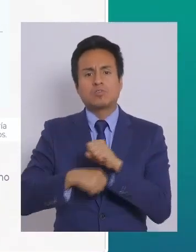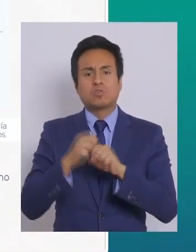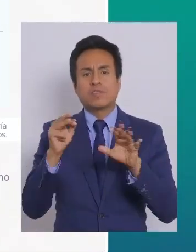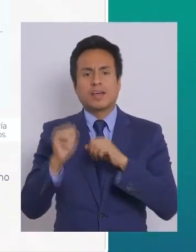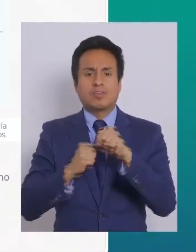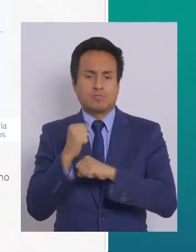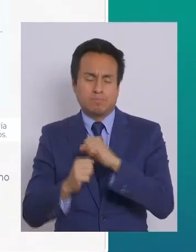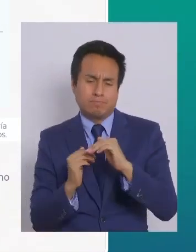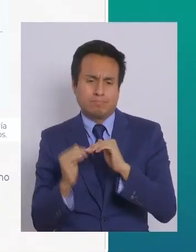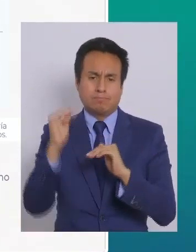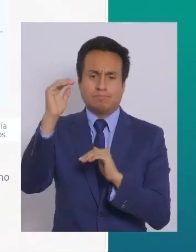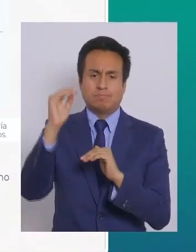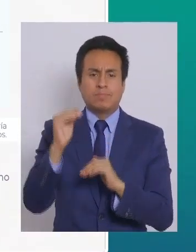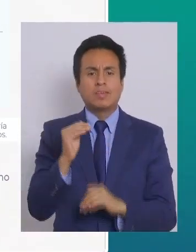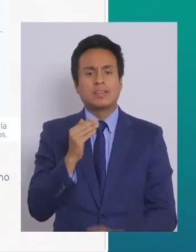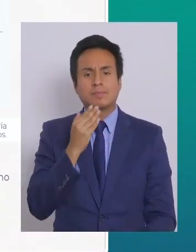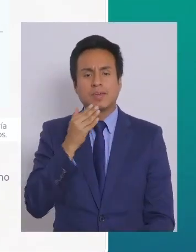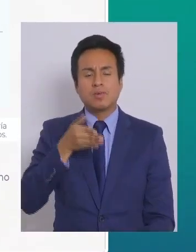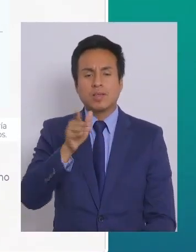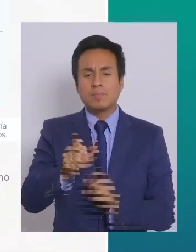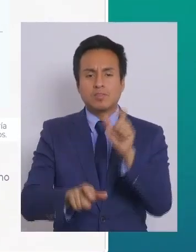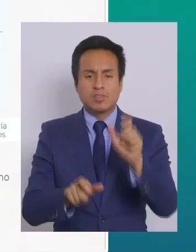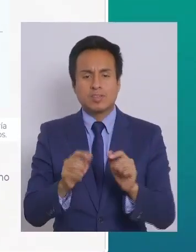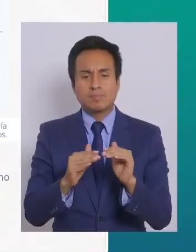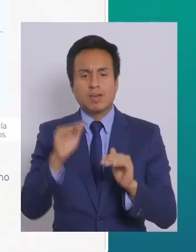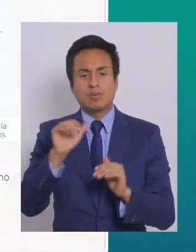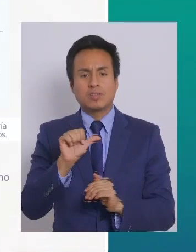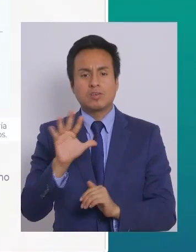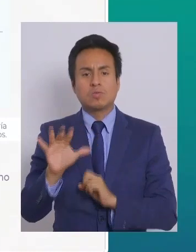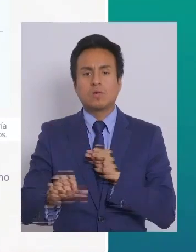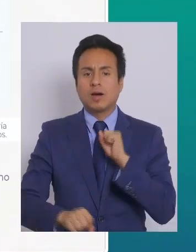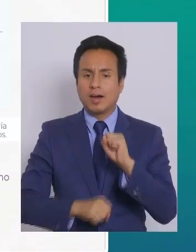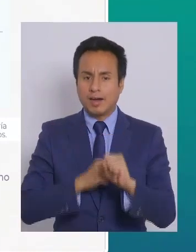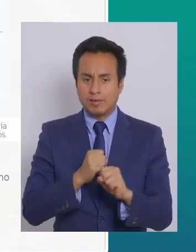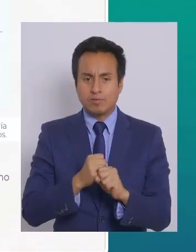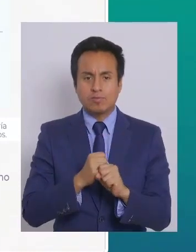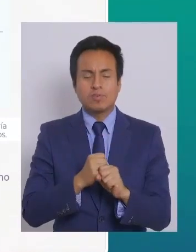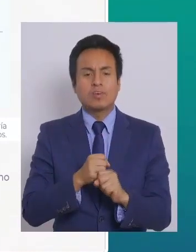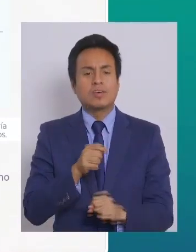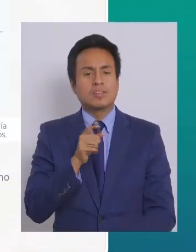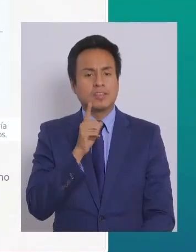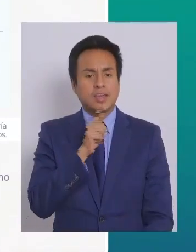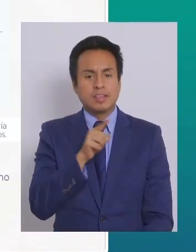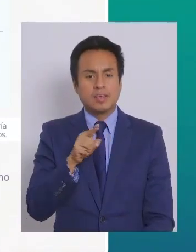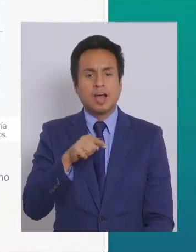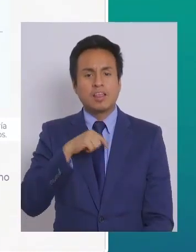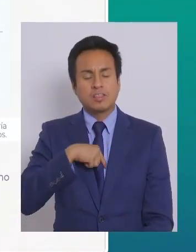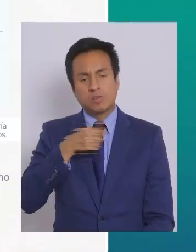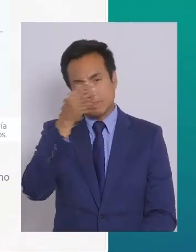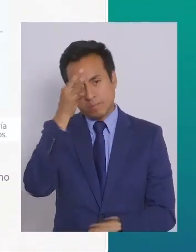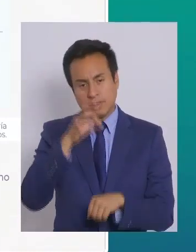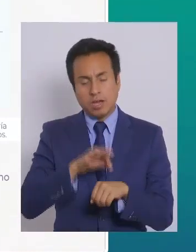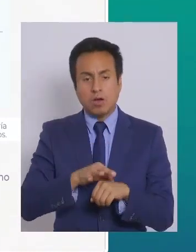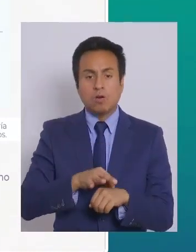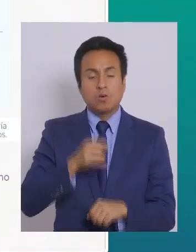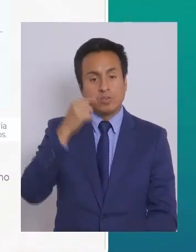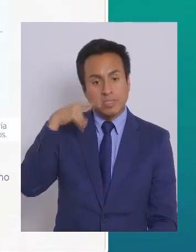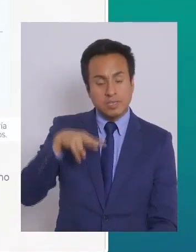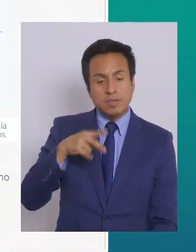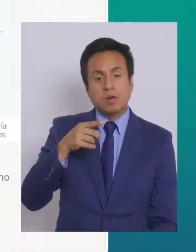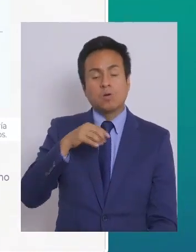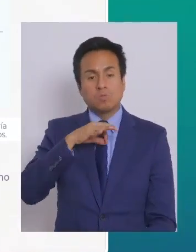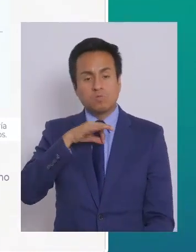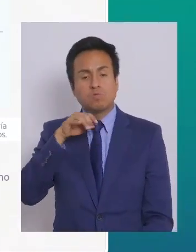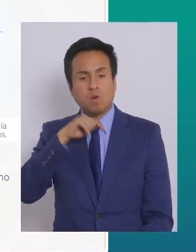y continuar con aquellas personas mayores de 65 años que tengan comorbilidad o que no la tengan pero